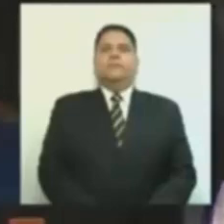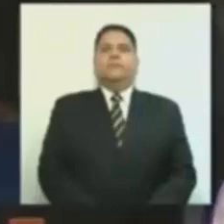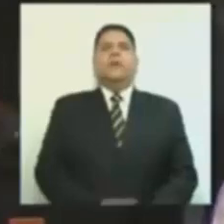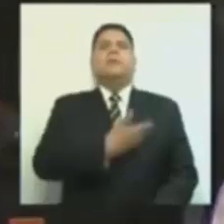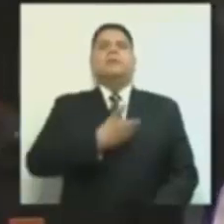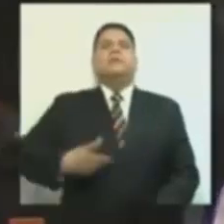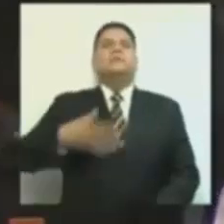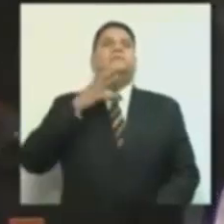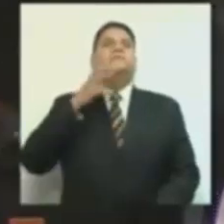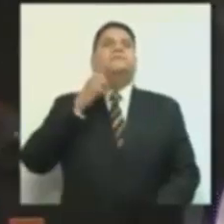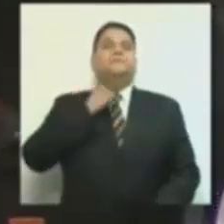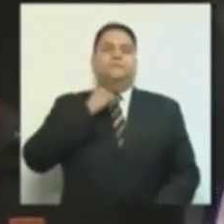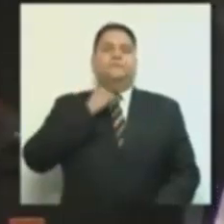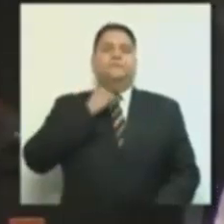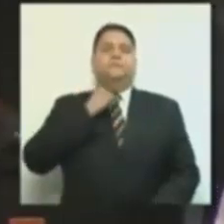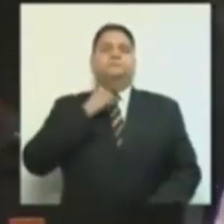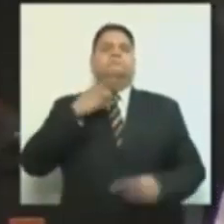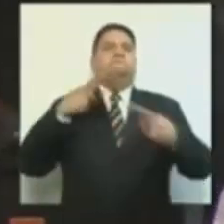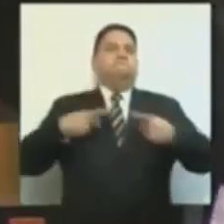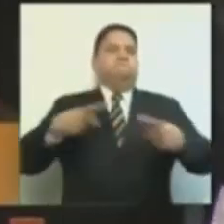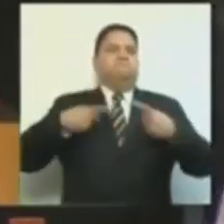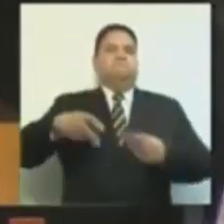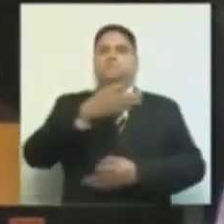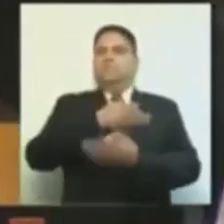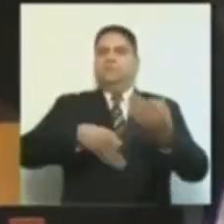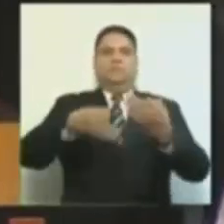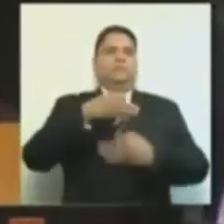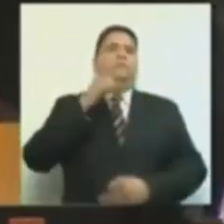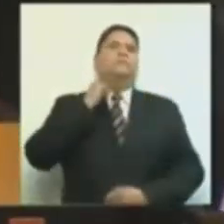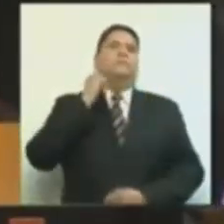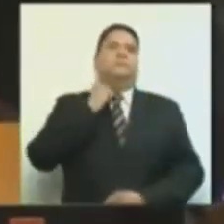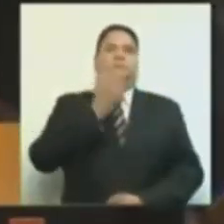compañeras y compañeros senadores,